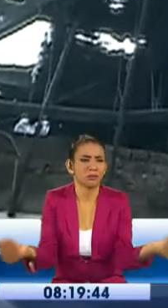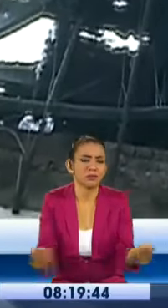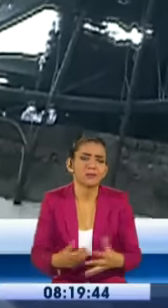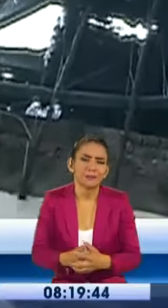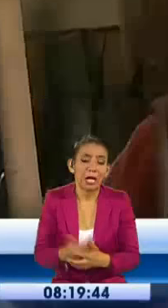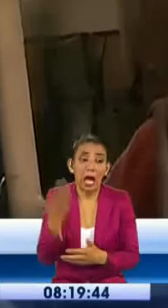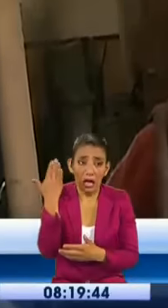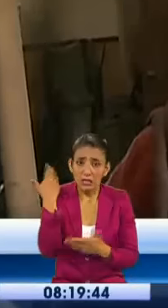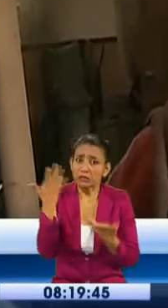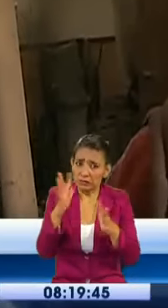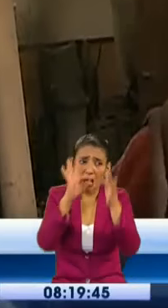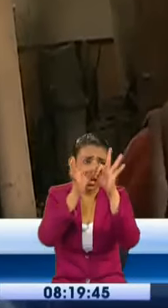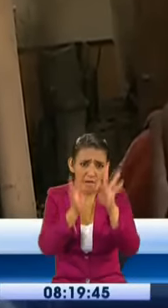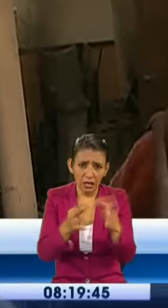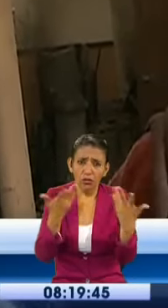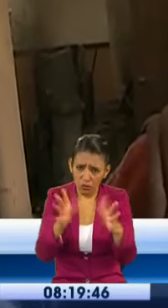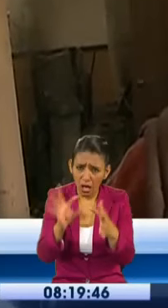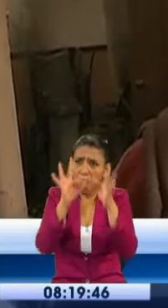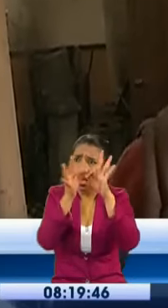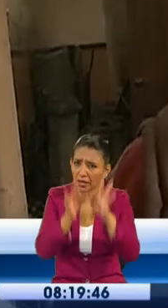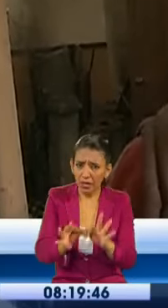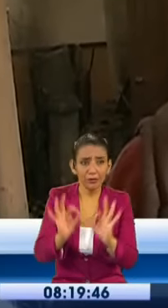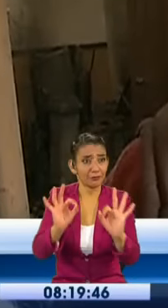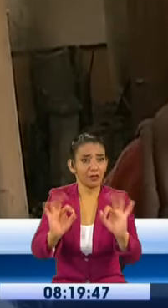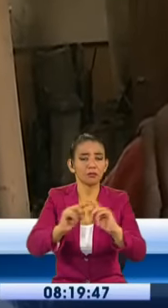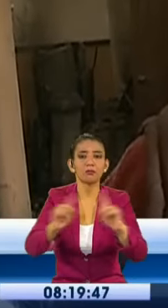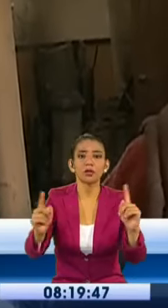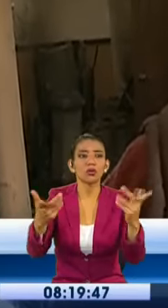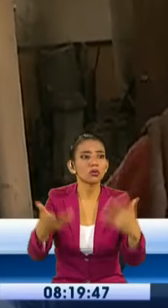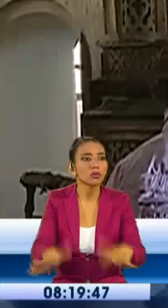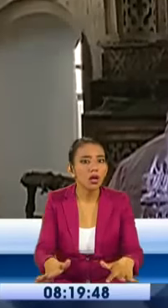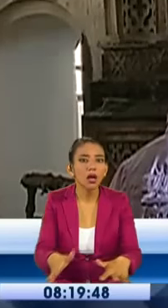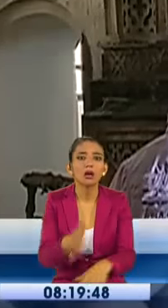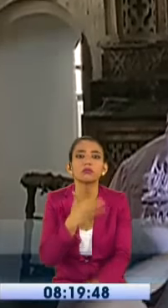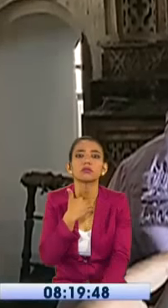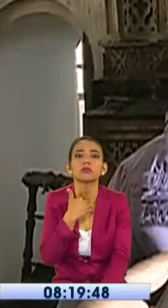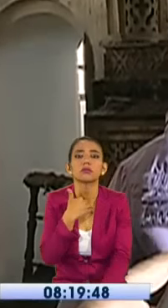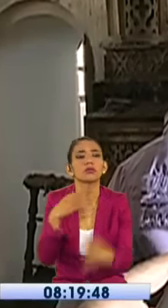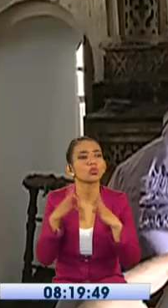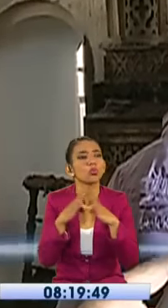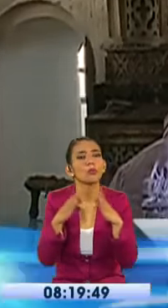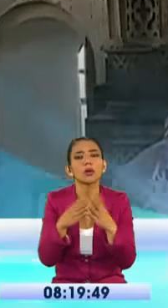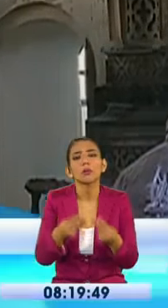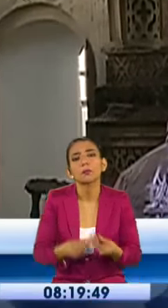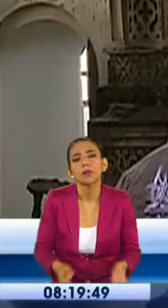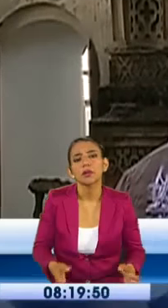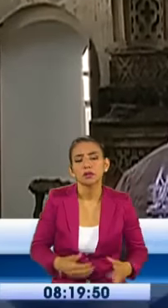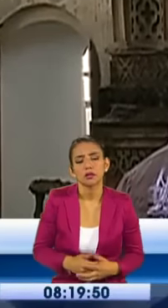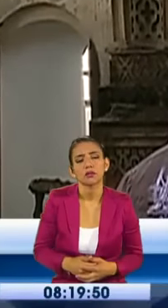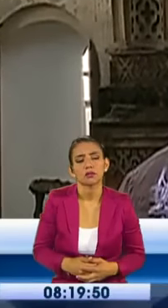muy grave, tanto para nosotros como para la comunidad de Tumbaco. Sin embargo, también es un milagro porque